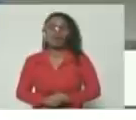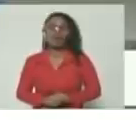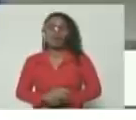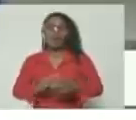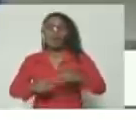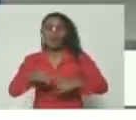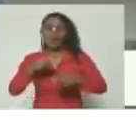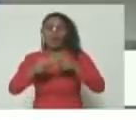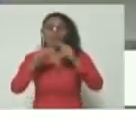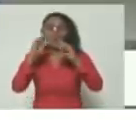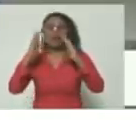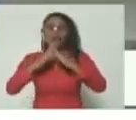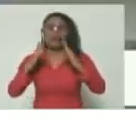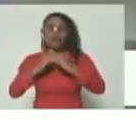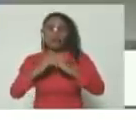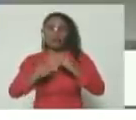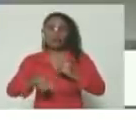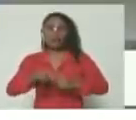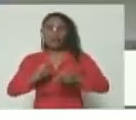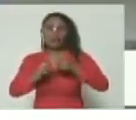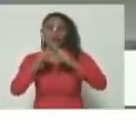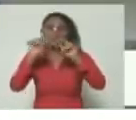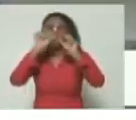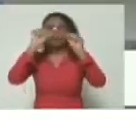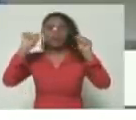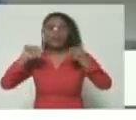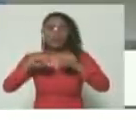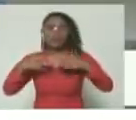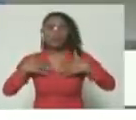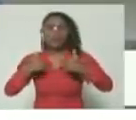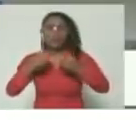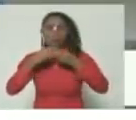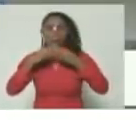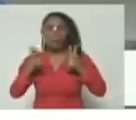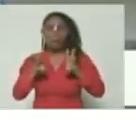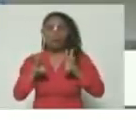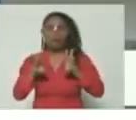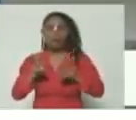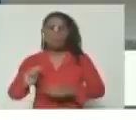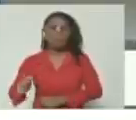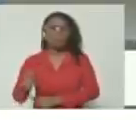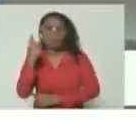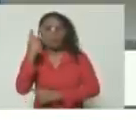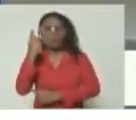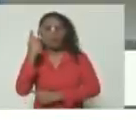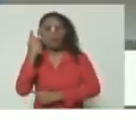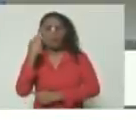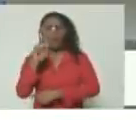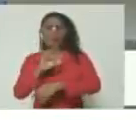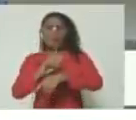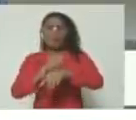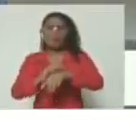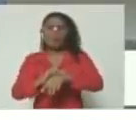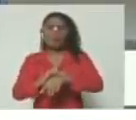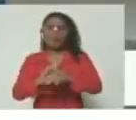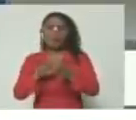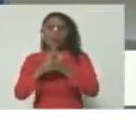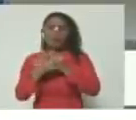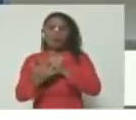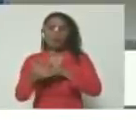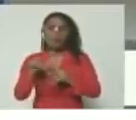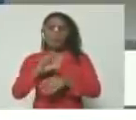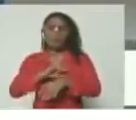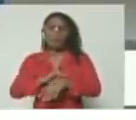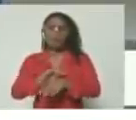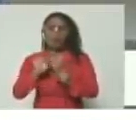construyendo viviendas, construyendo un nuevo sistema de salud pública, por primera vez con un médico en el barrio, con un médico